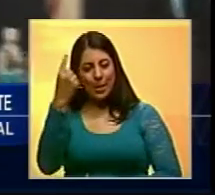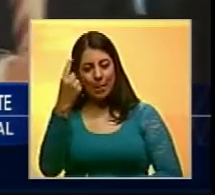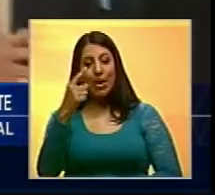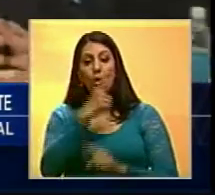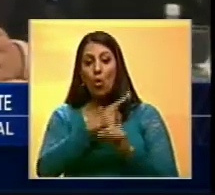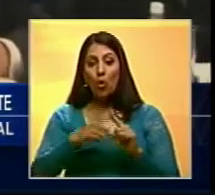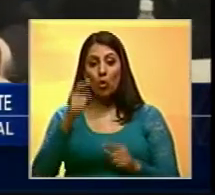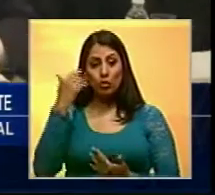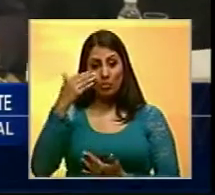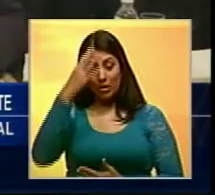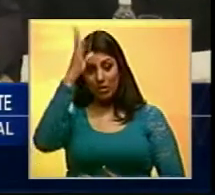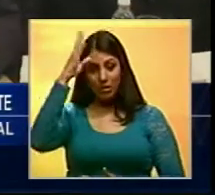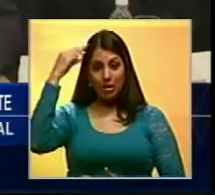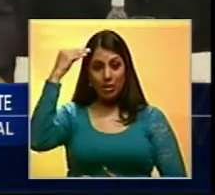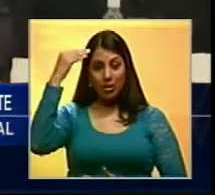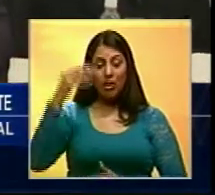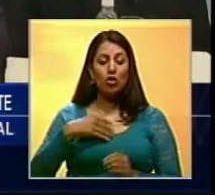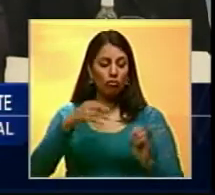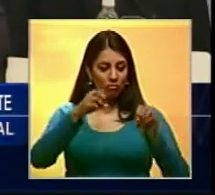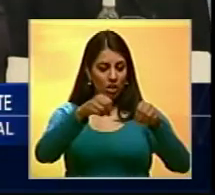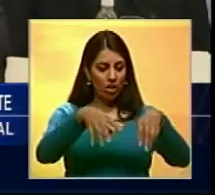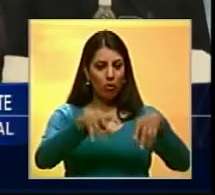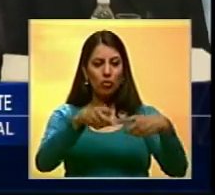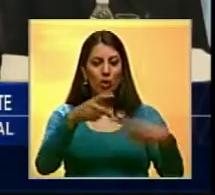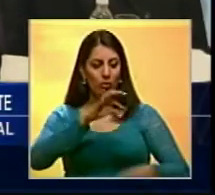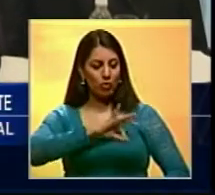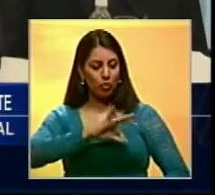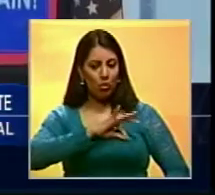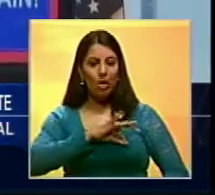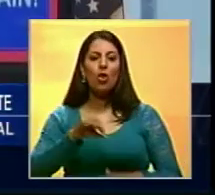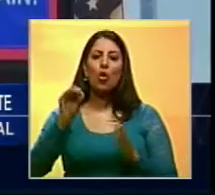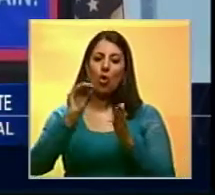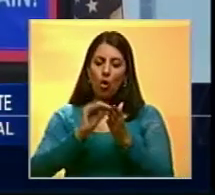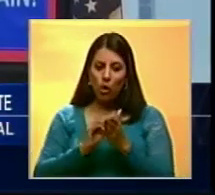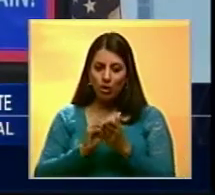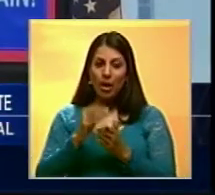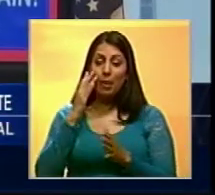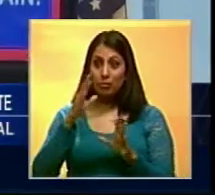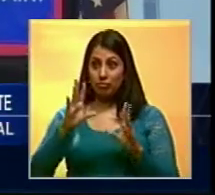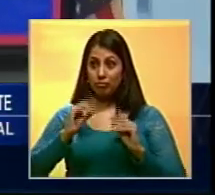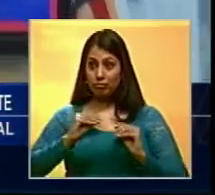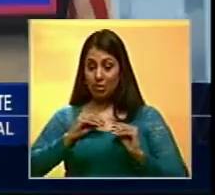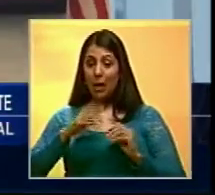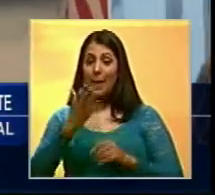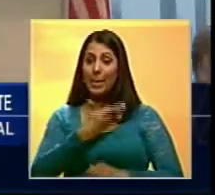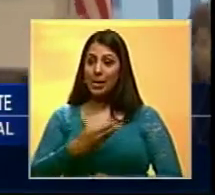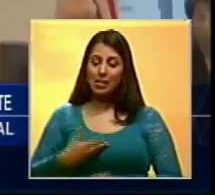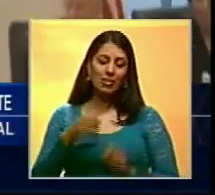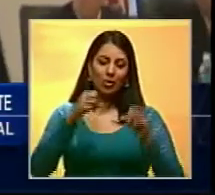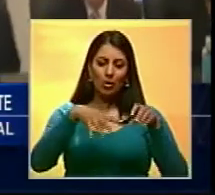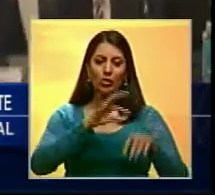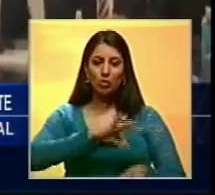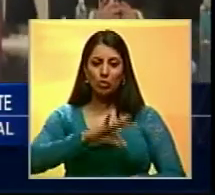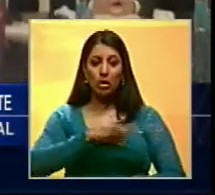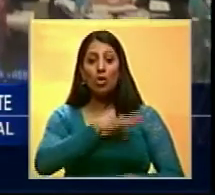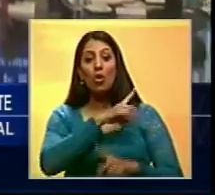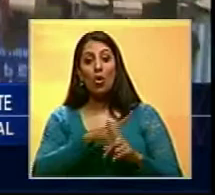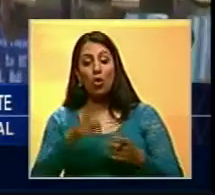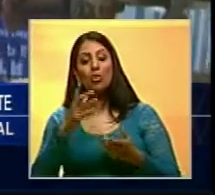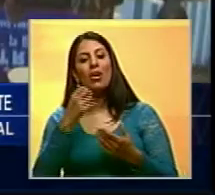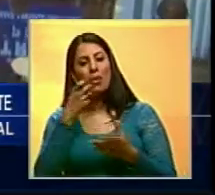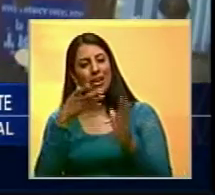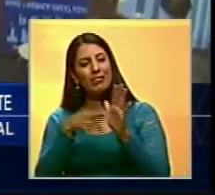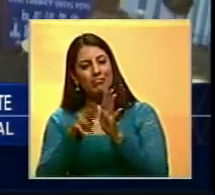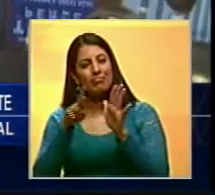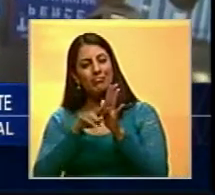el republicano indicó que renunciará a su sueldo una vez asuma el cargo presidencial. El magnate aseguró en